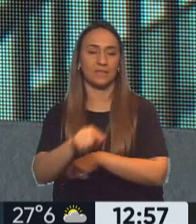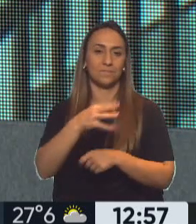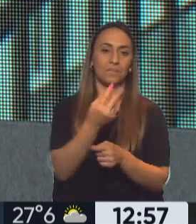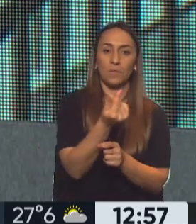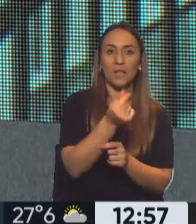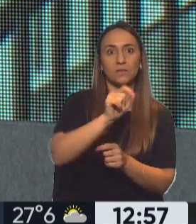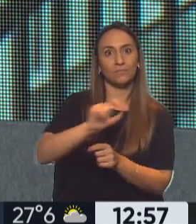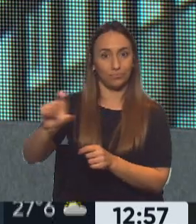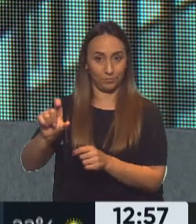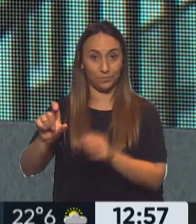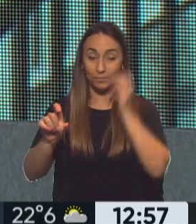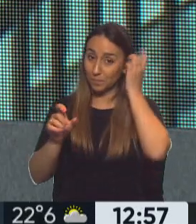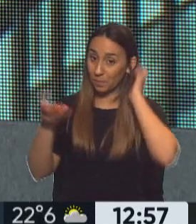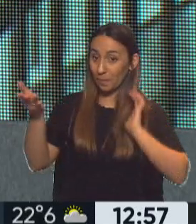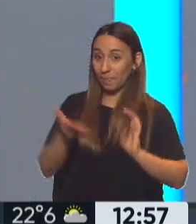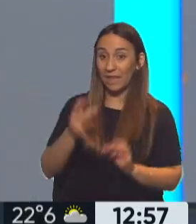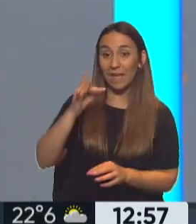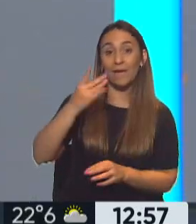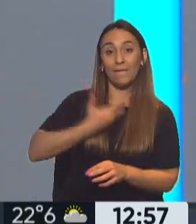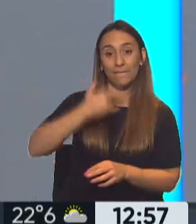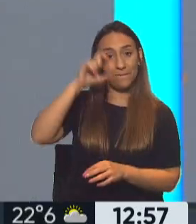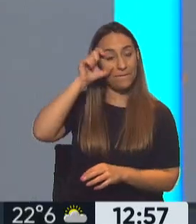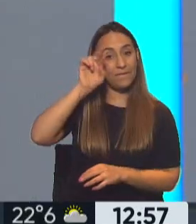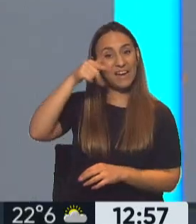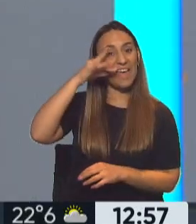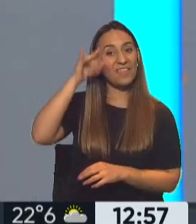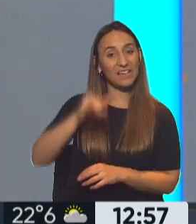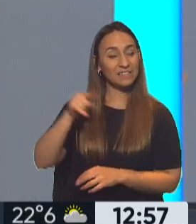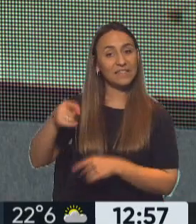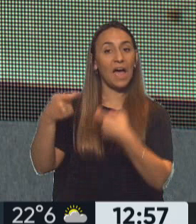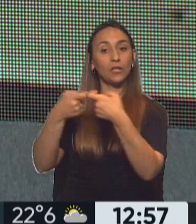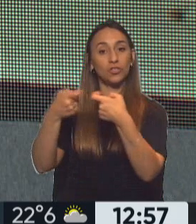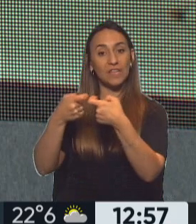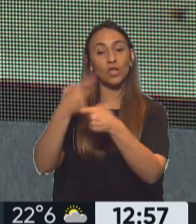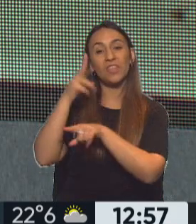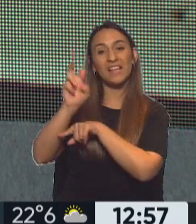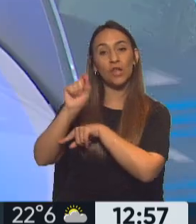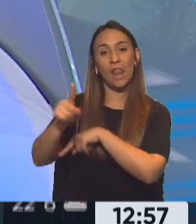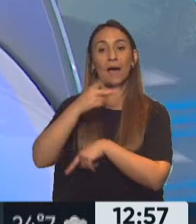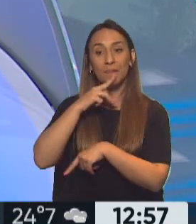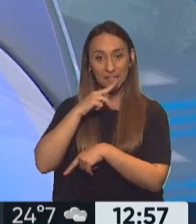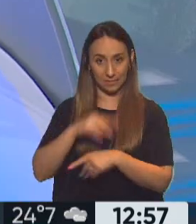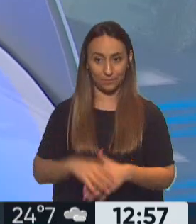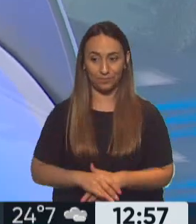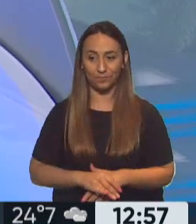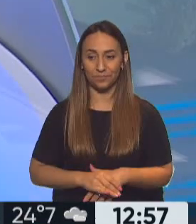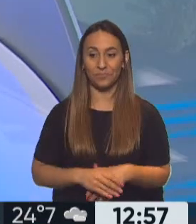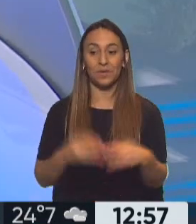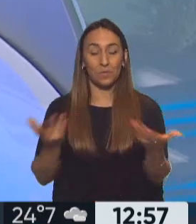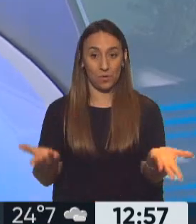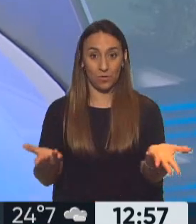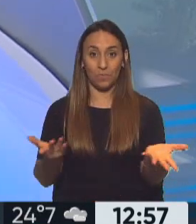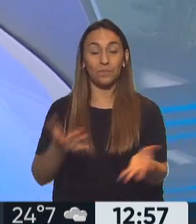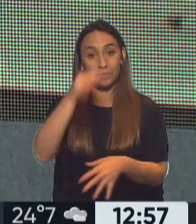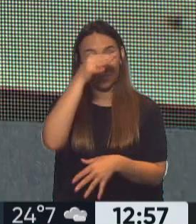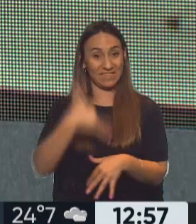a Diego Fernández Camillo de la Asociación de Inquilinos La Plata, pero también del Movimiento Nacional. Así es, bueno. Bueno, llegó